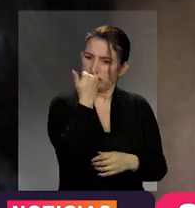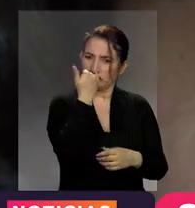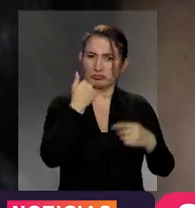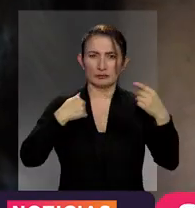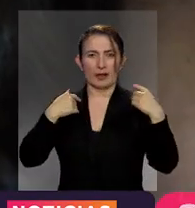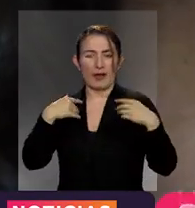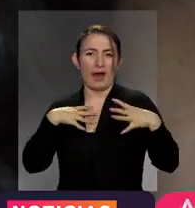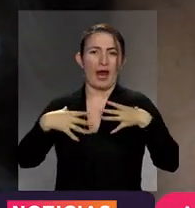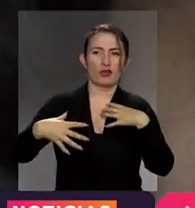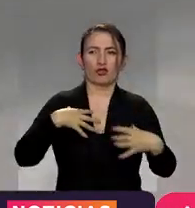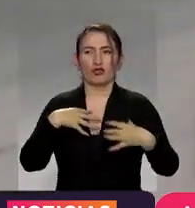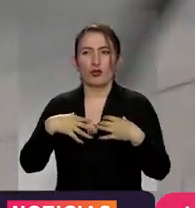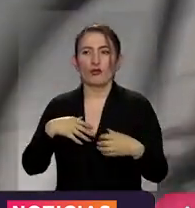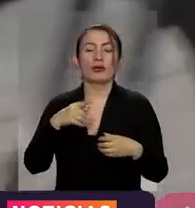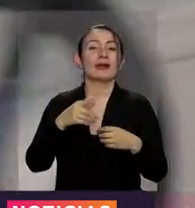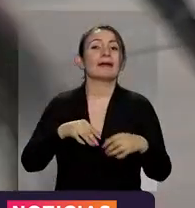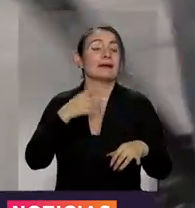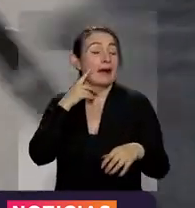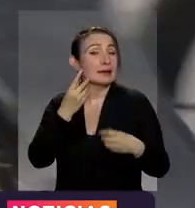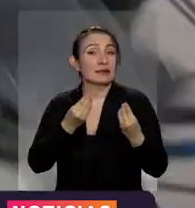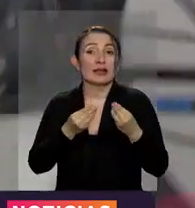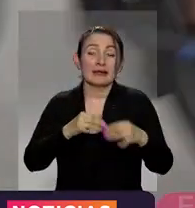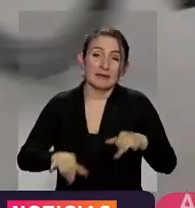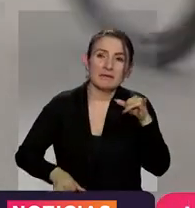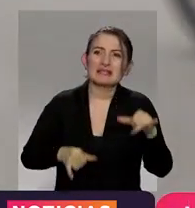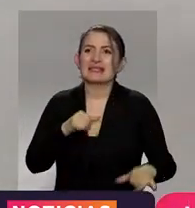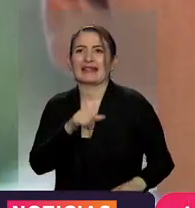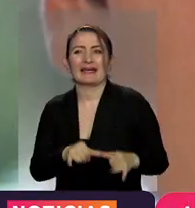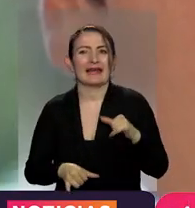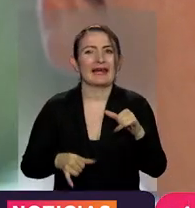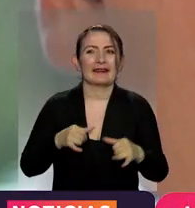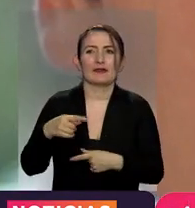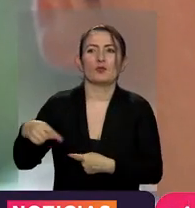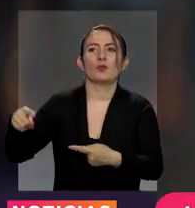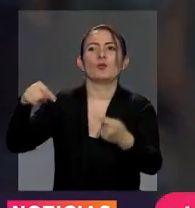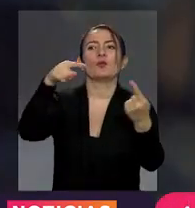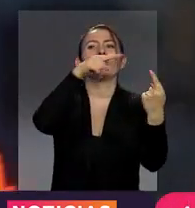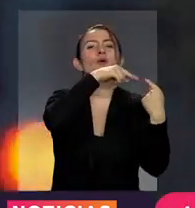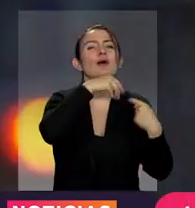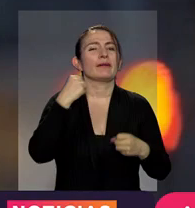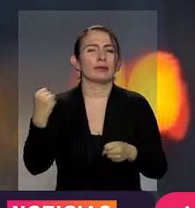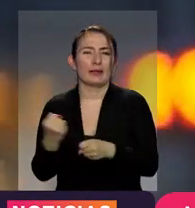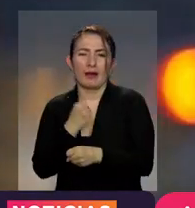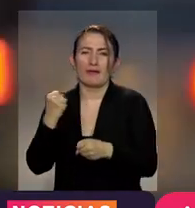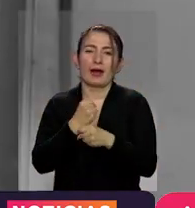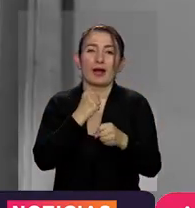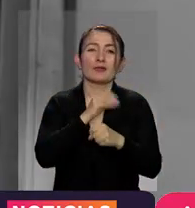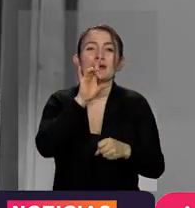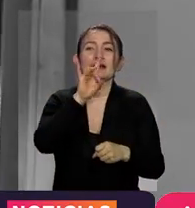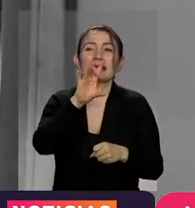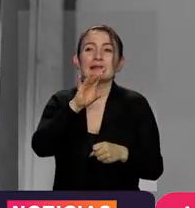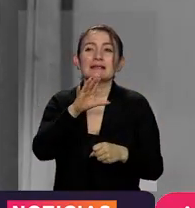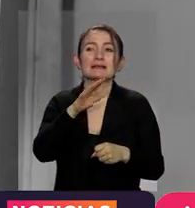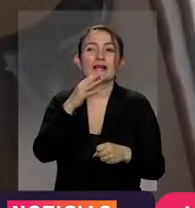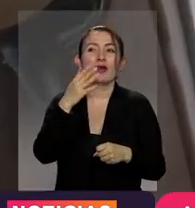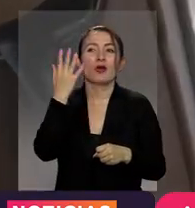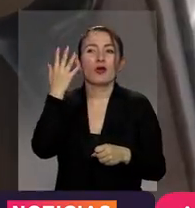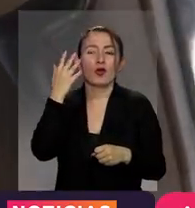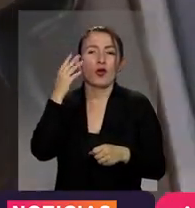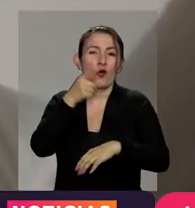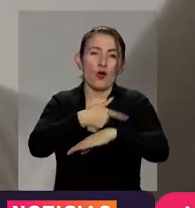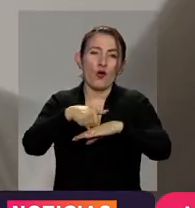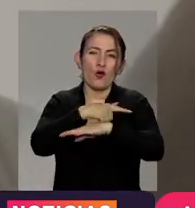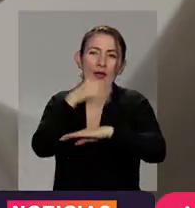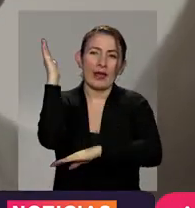empezó desde abajo recorriendo la ciudad en su bicicleta formándose y trabajando más de 15 horas al día en cada pequeño espacio